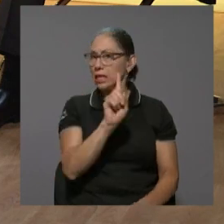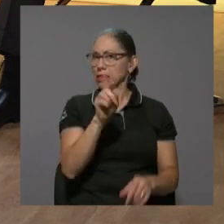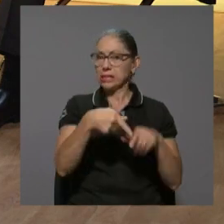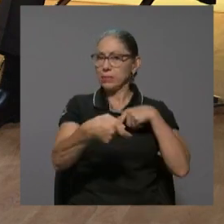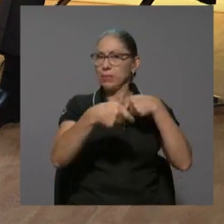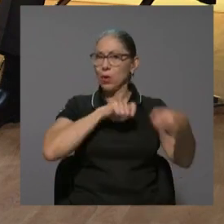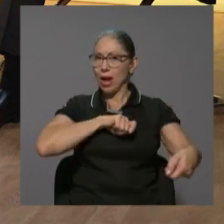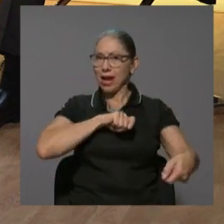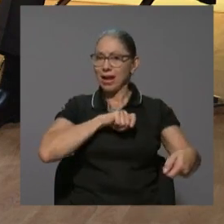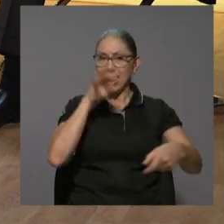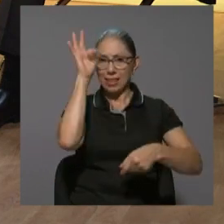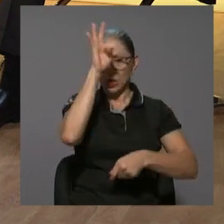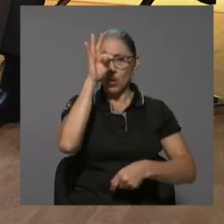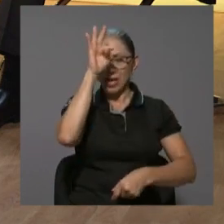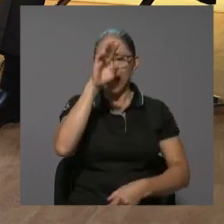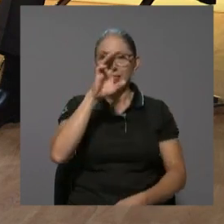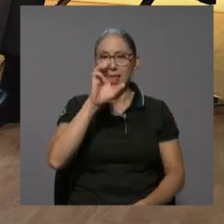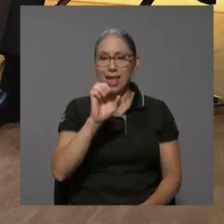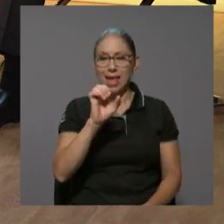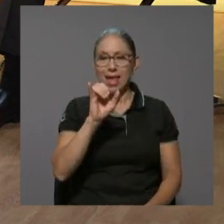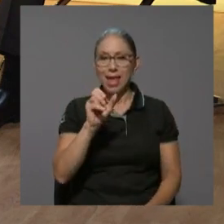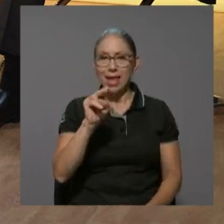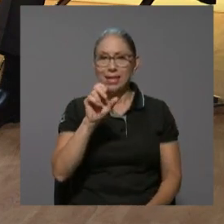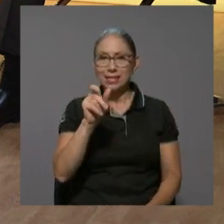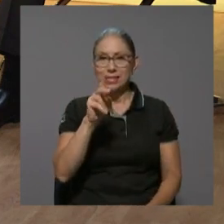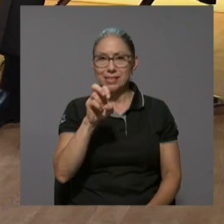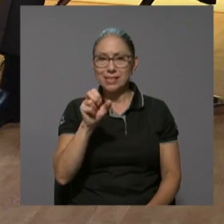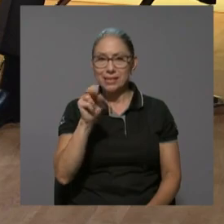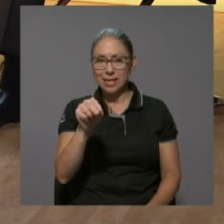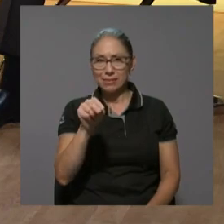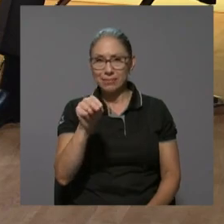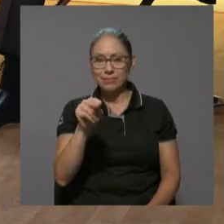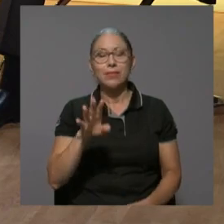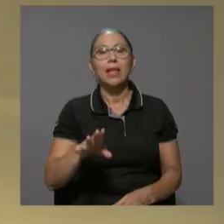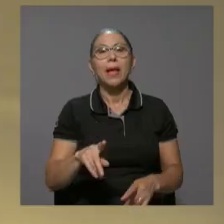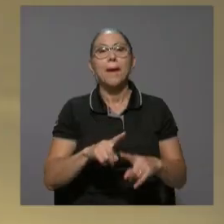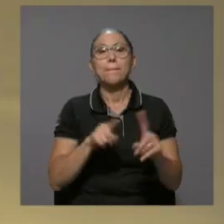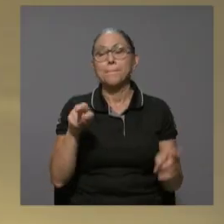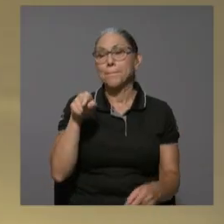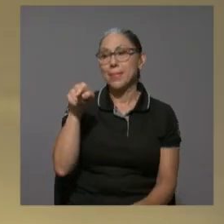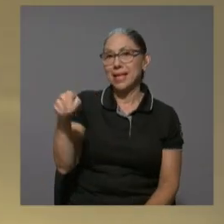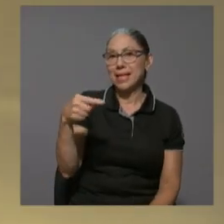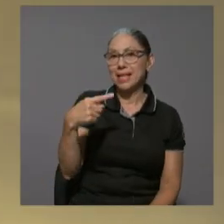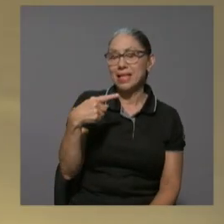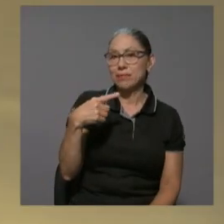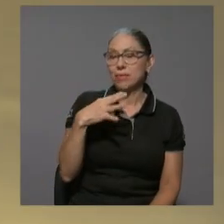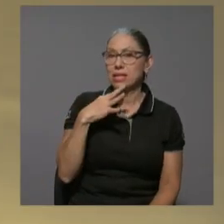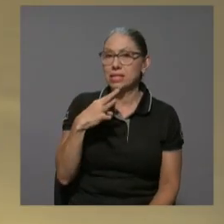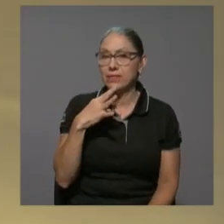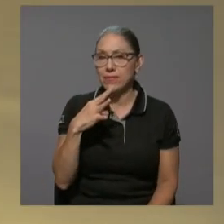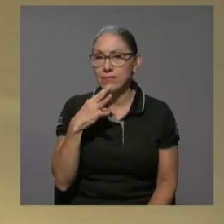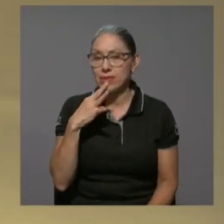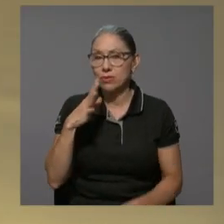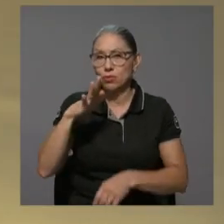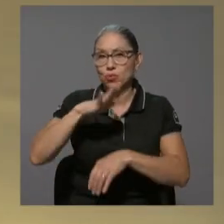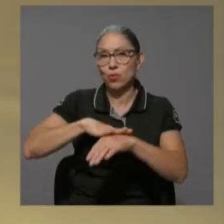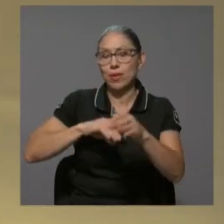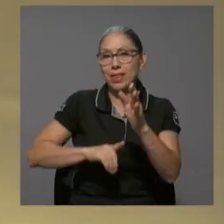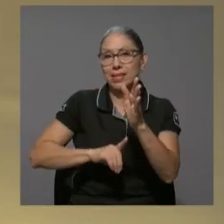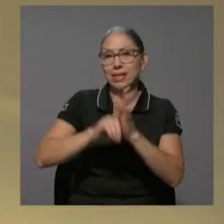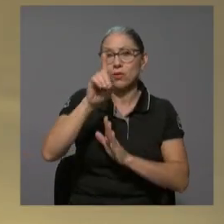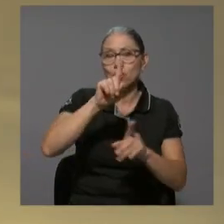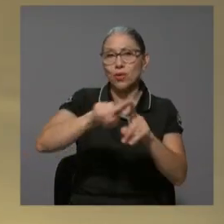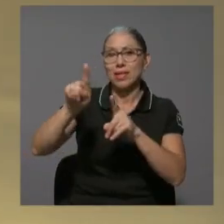nuevo pertinente. Él citó que, porque estaba hablando del desarrollo de las